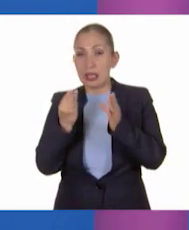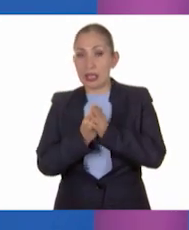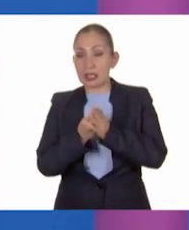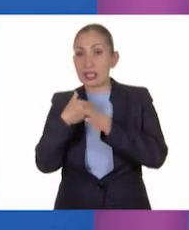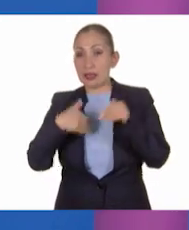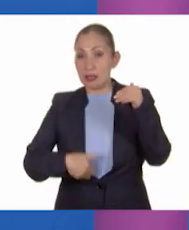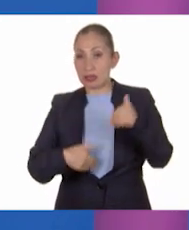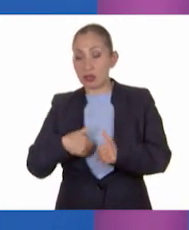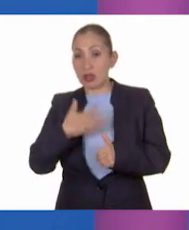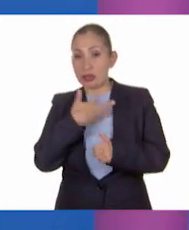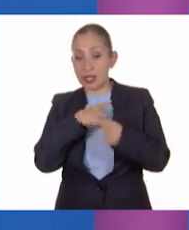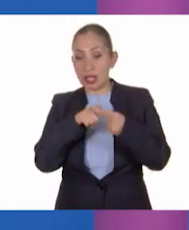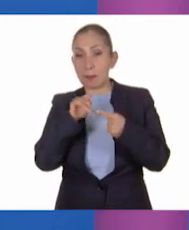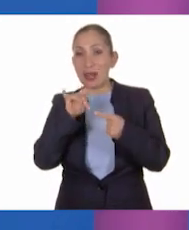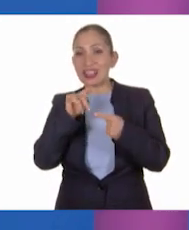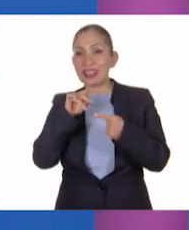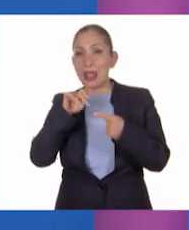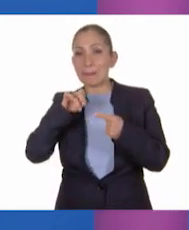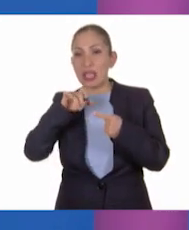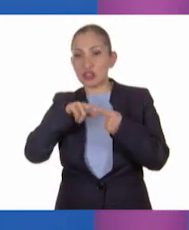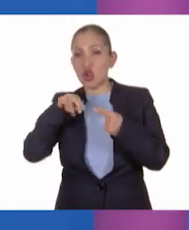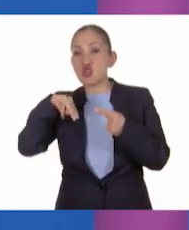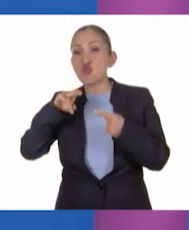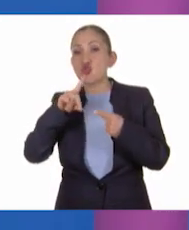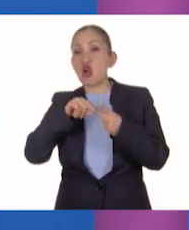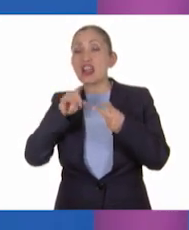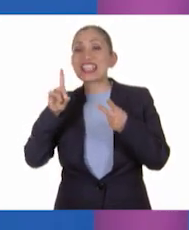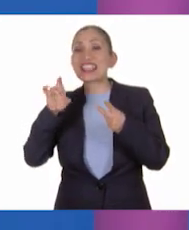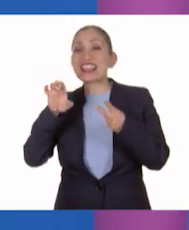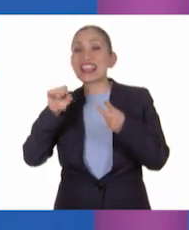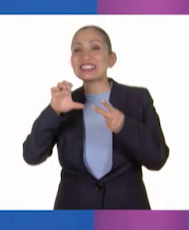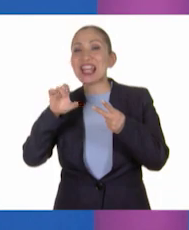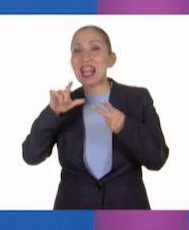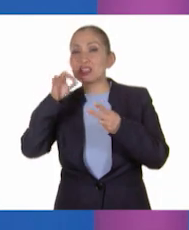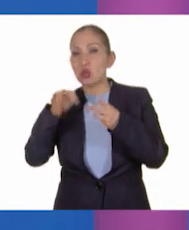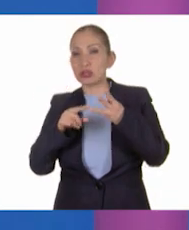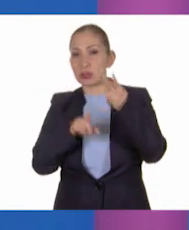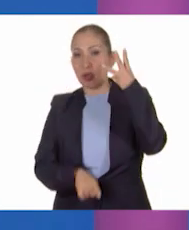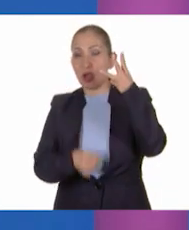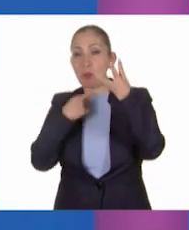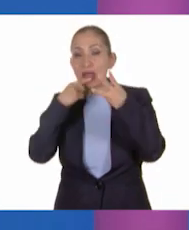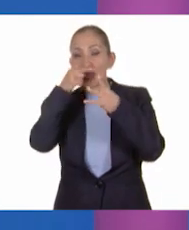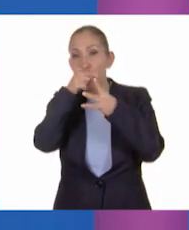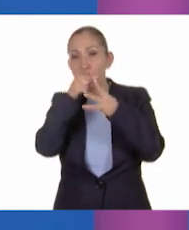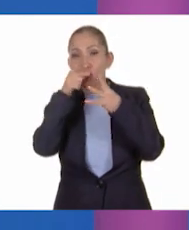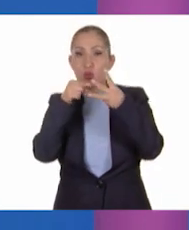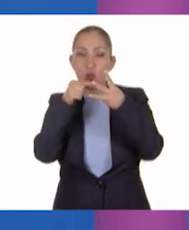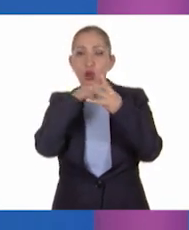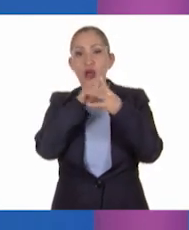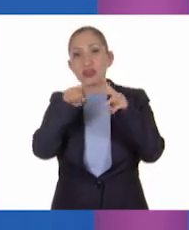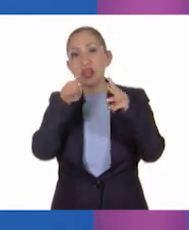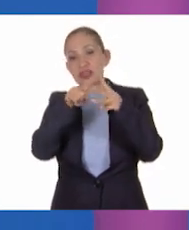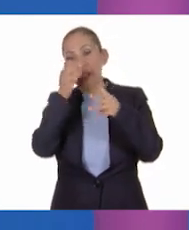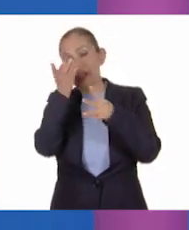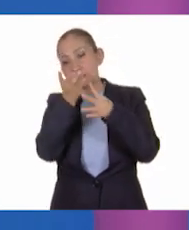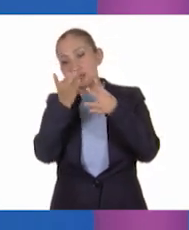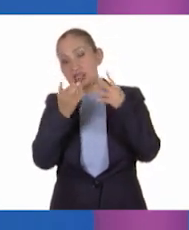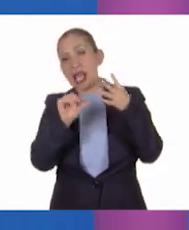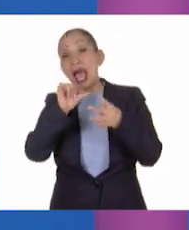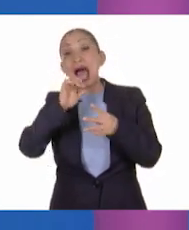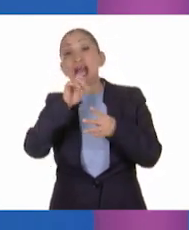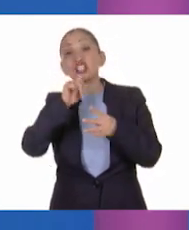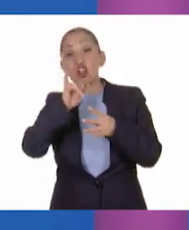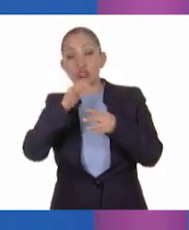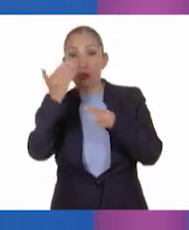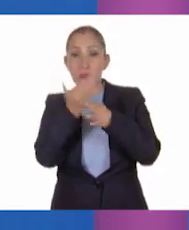textos se conforman por planteamiento, nudo y desenlace y puede contarse en uno o varios actos. Y los actos